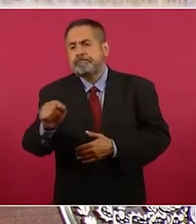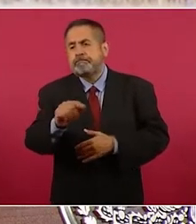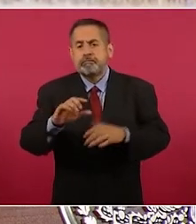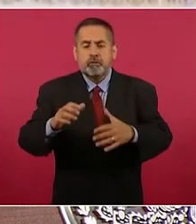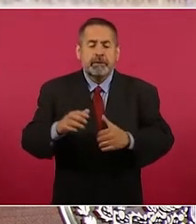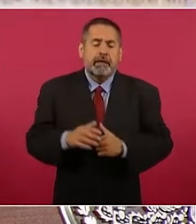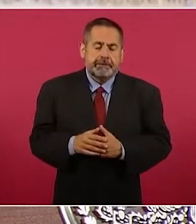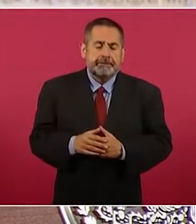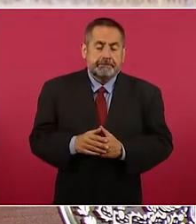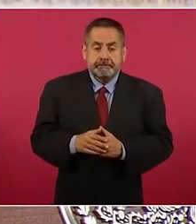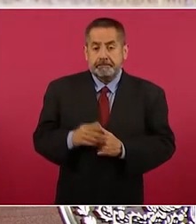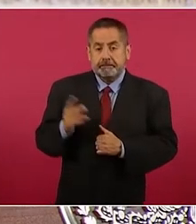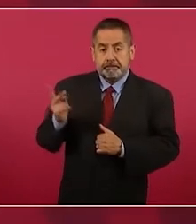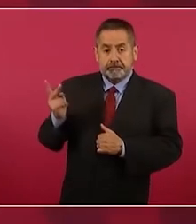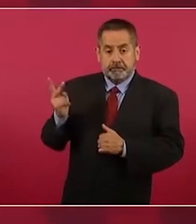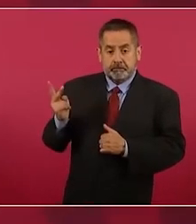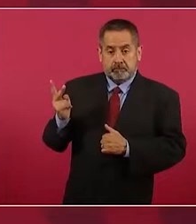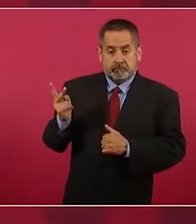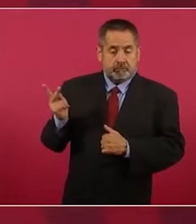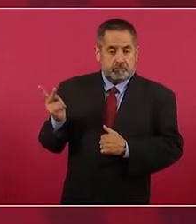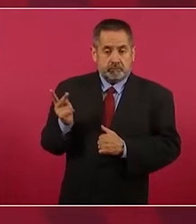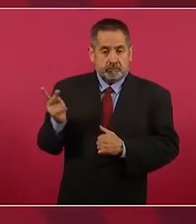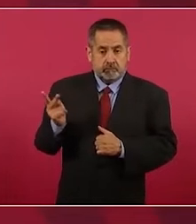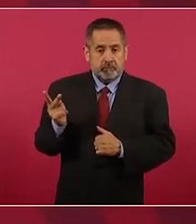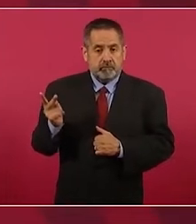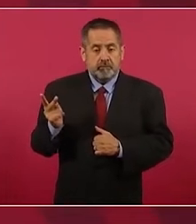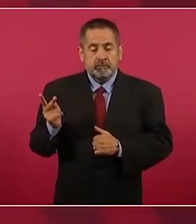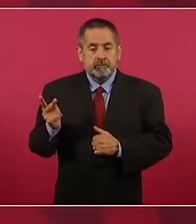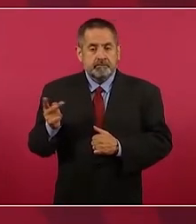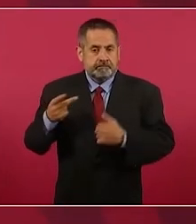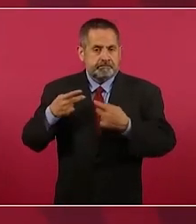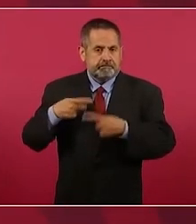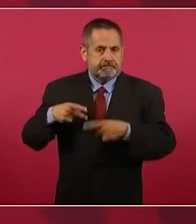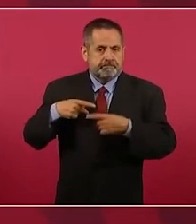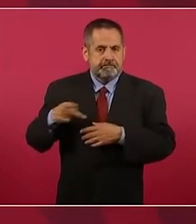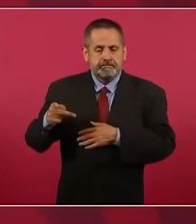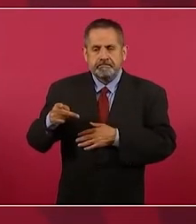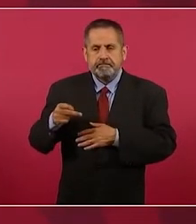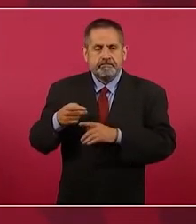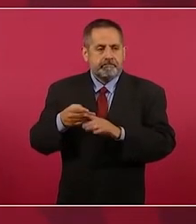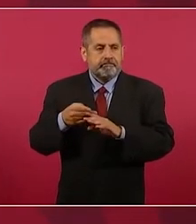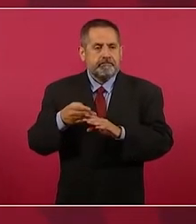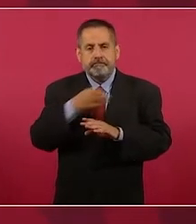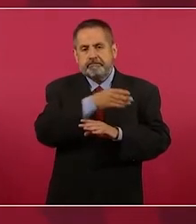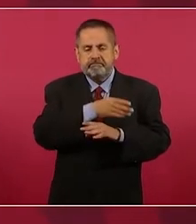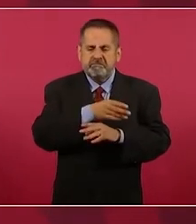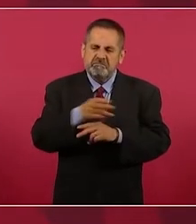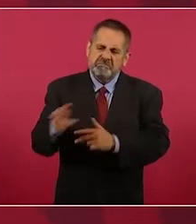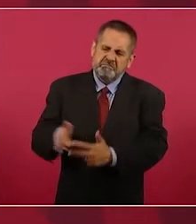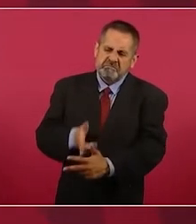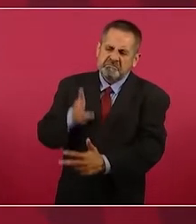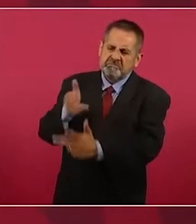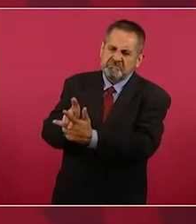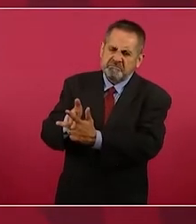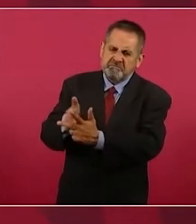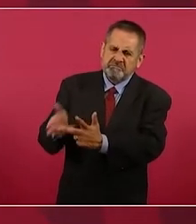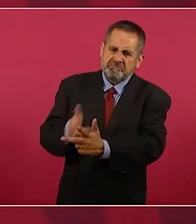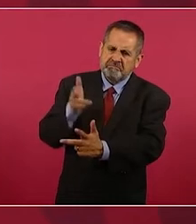2 de estos religiosos fueron asesinados.